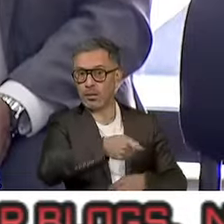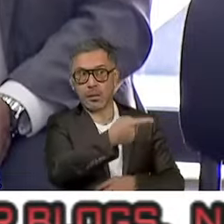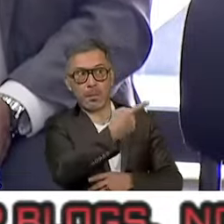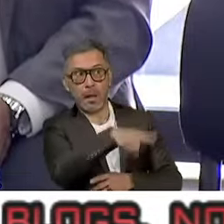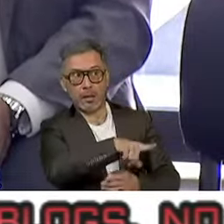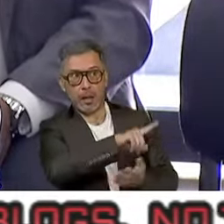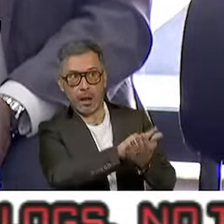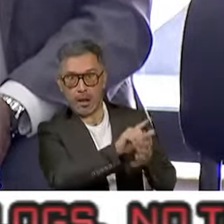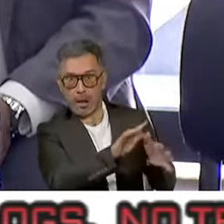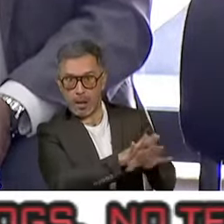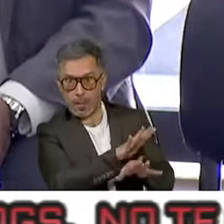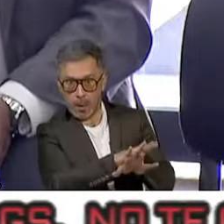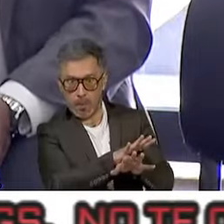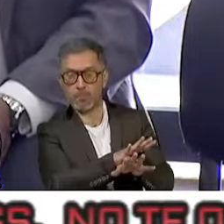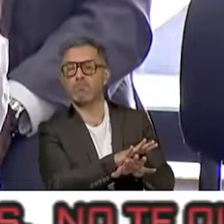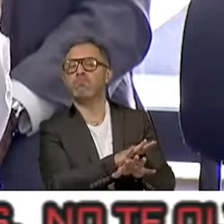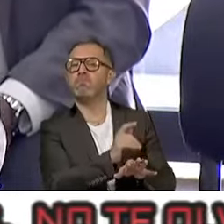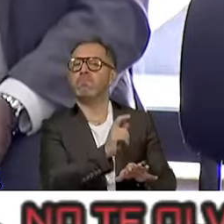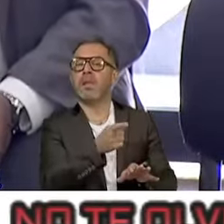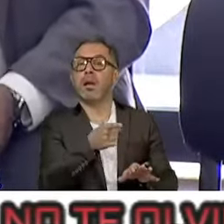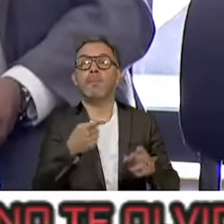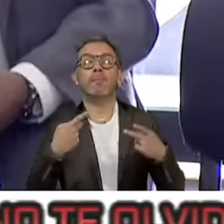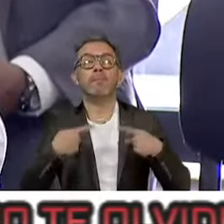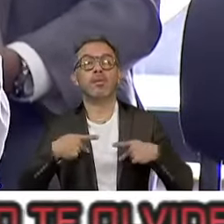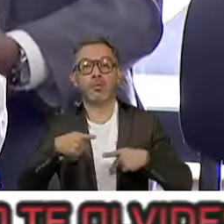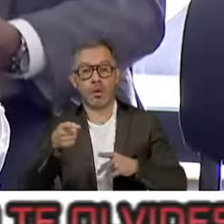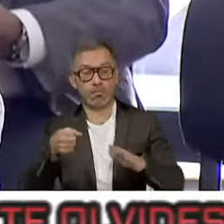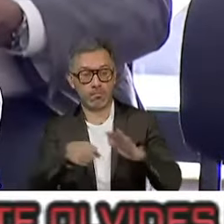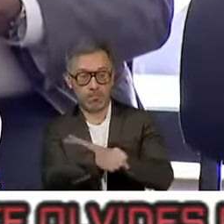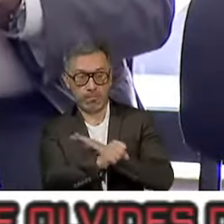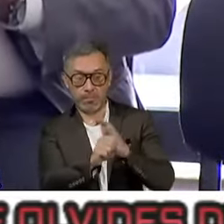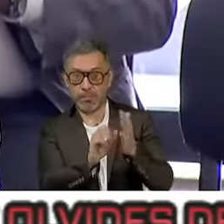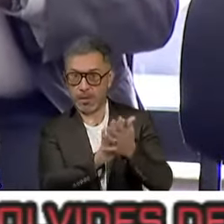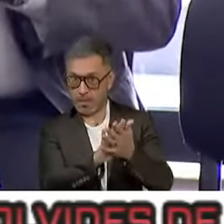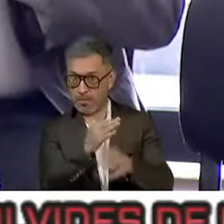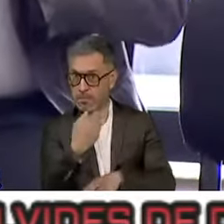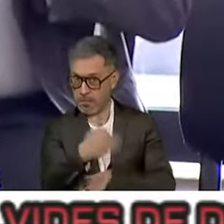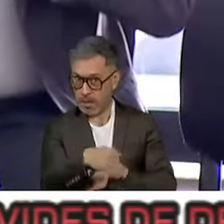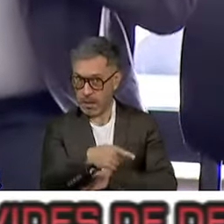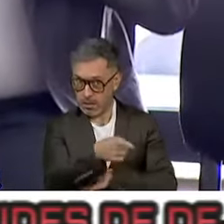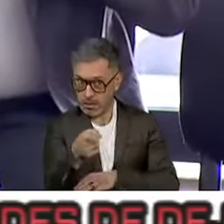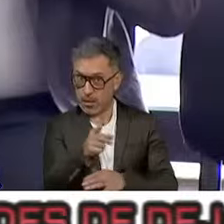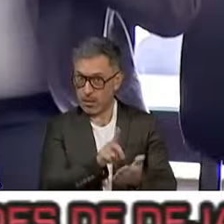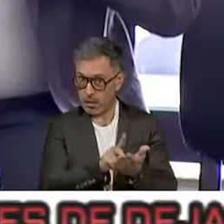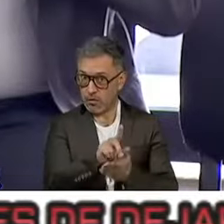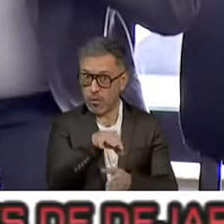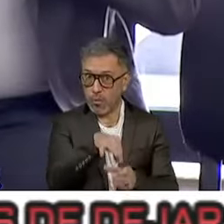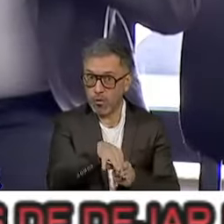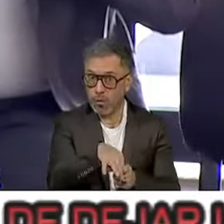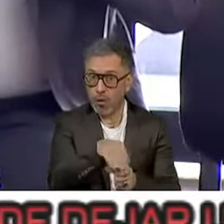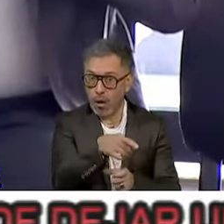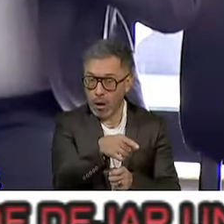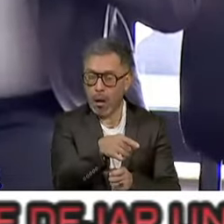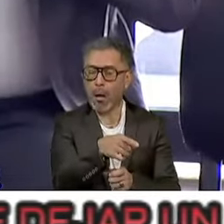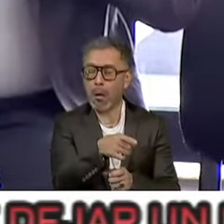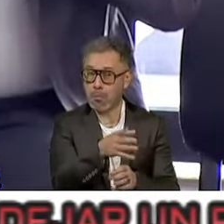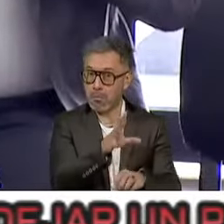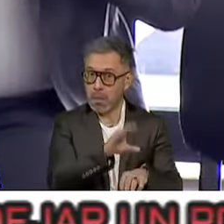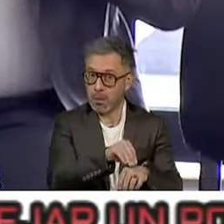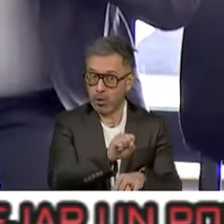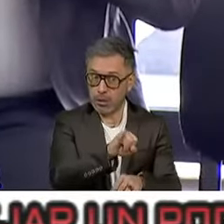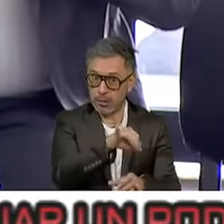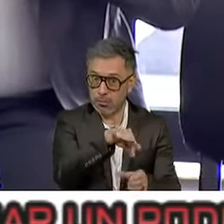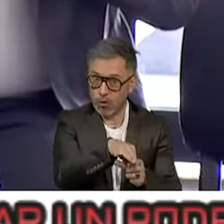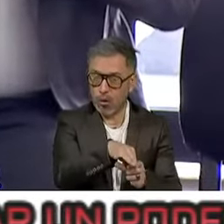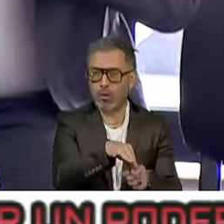estén en prisión con ciertas condiciones puedan ejercer su derecho a voto, nos resulta un poco más